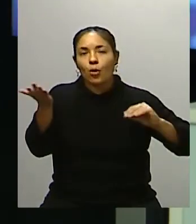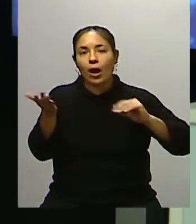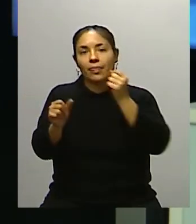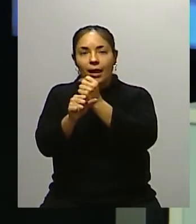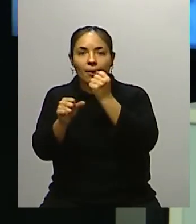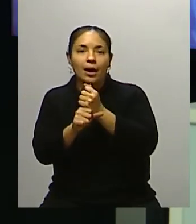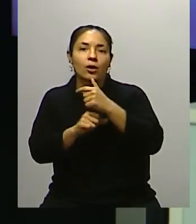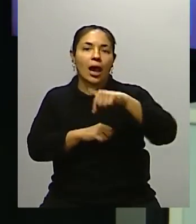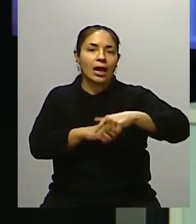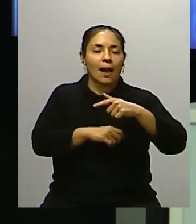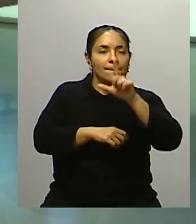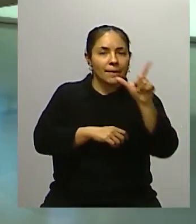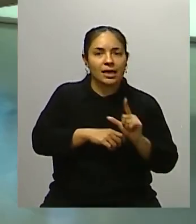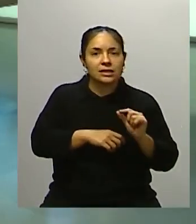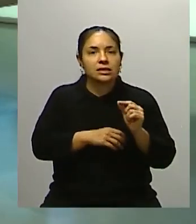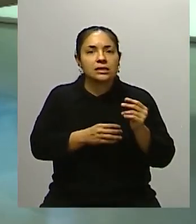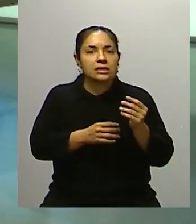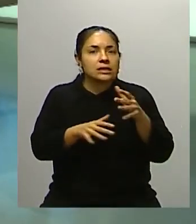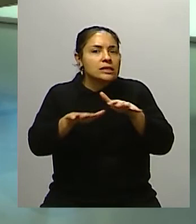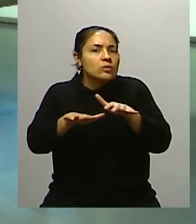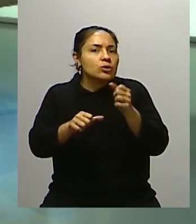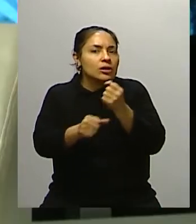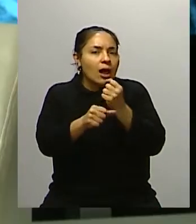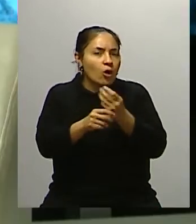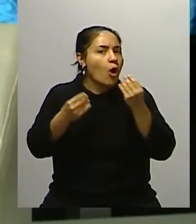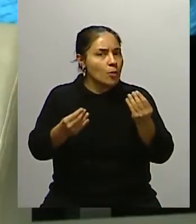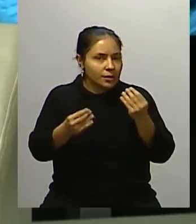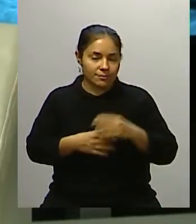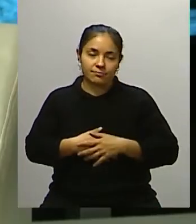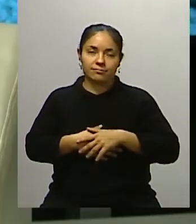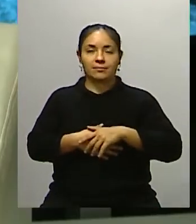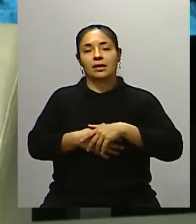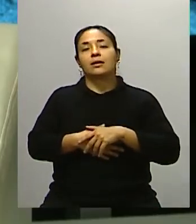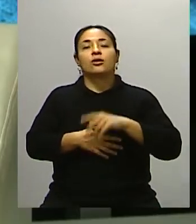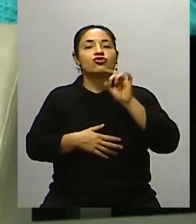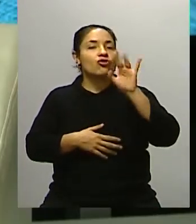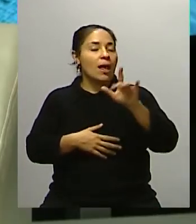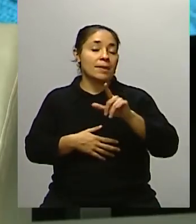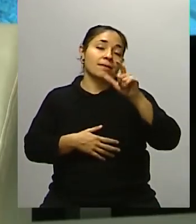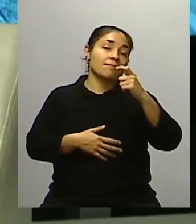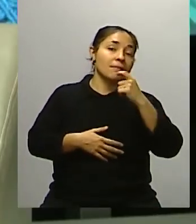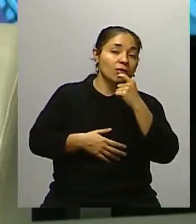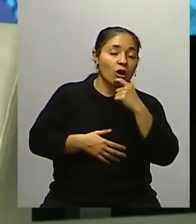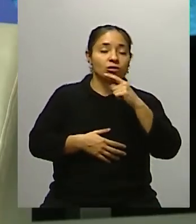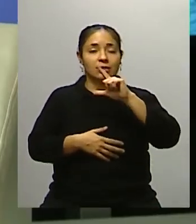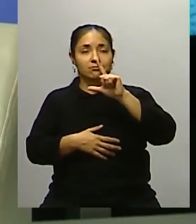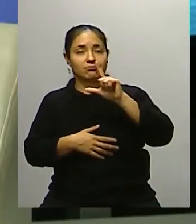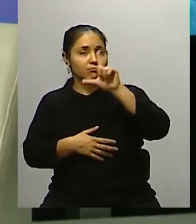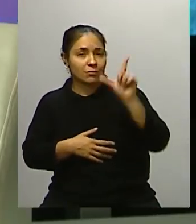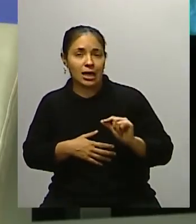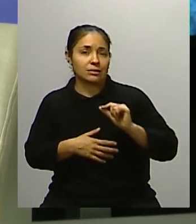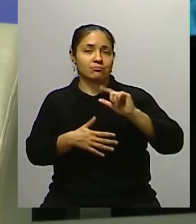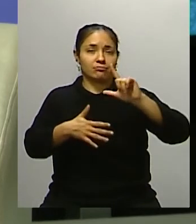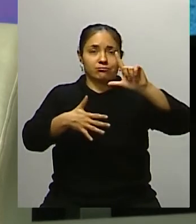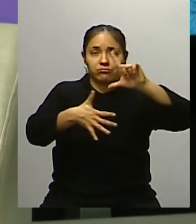empleo en nuestro país? Mira, el empleo en nuestro país, no solamente en Mendoza como en América Latina, se viene gestando ya a partir